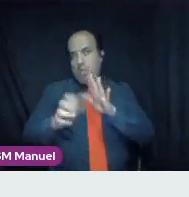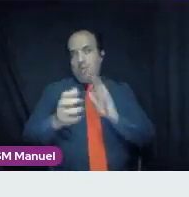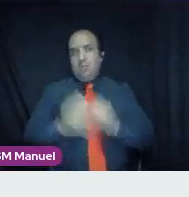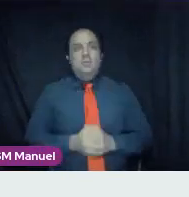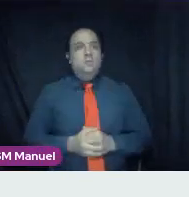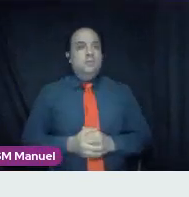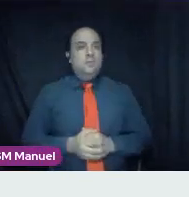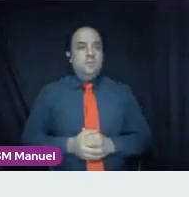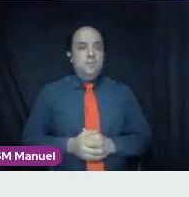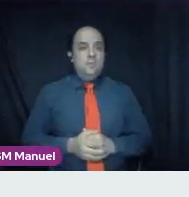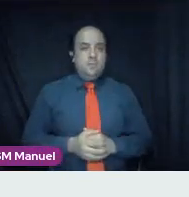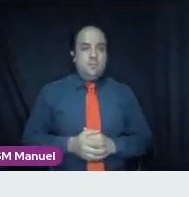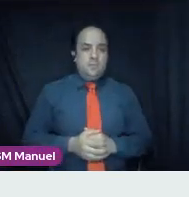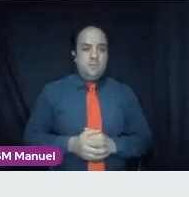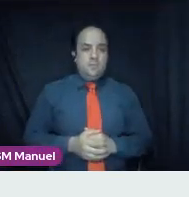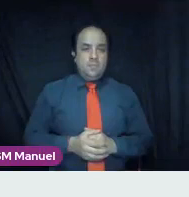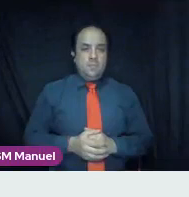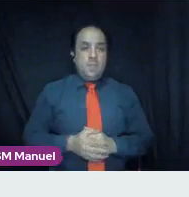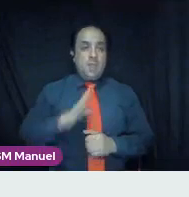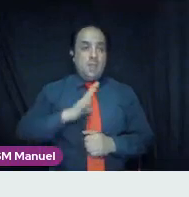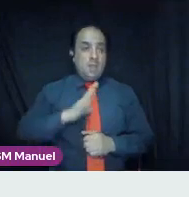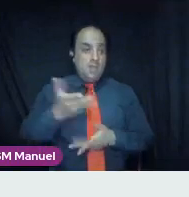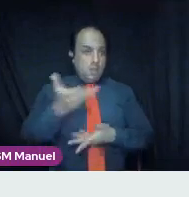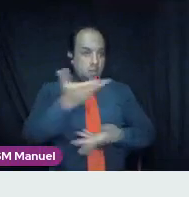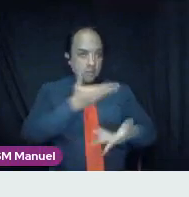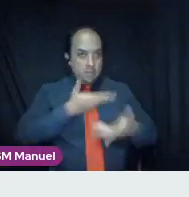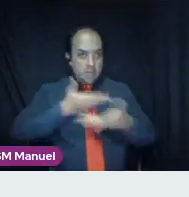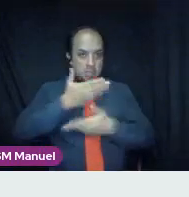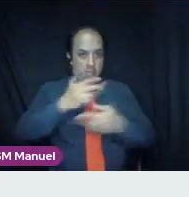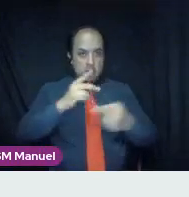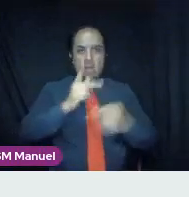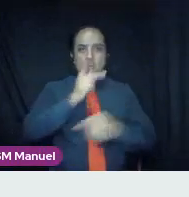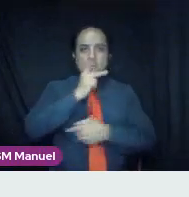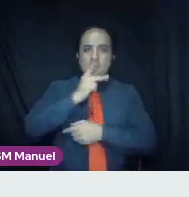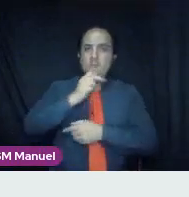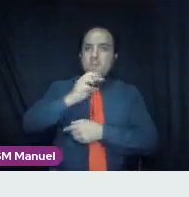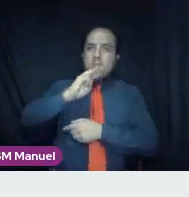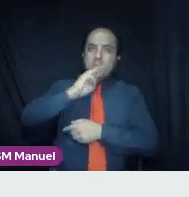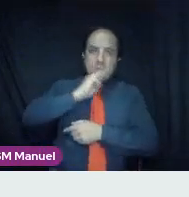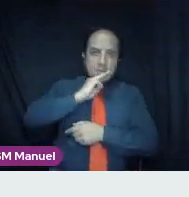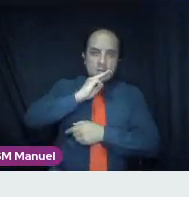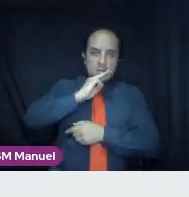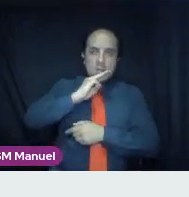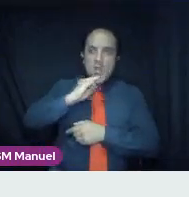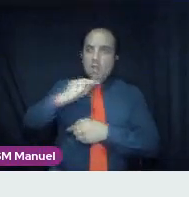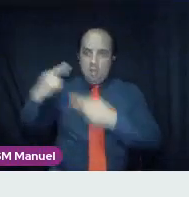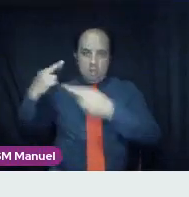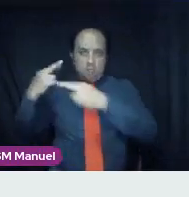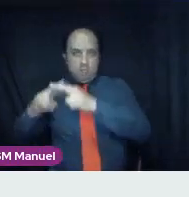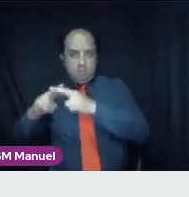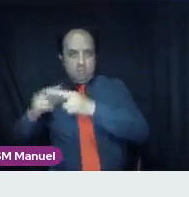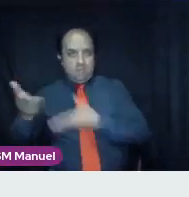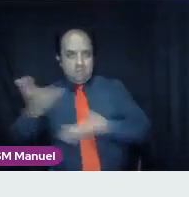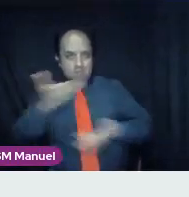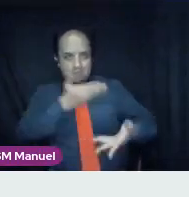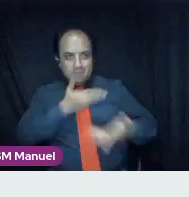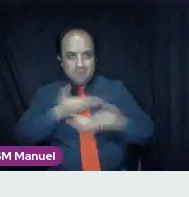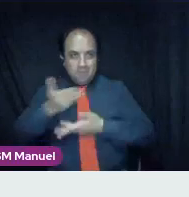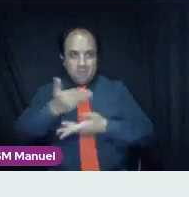sean como esta interacción entre padres y docentes, ¿no? O sea, que sea como